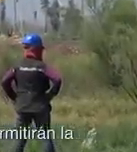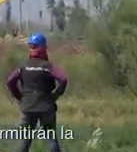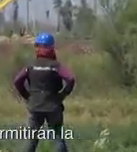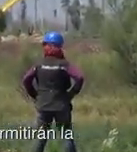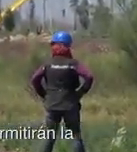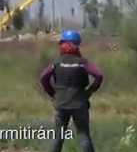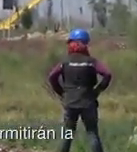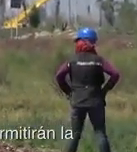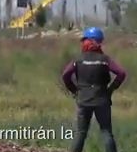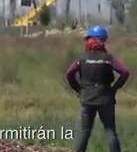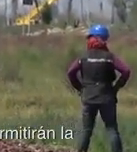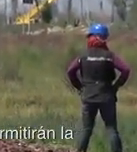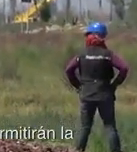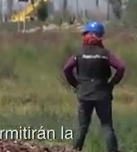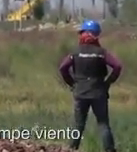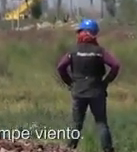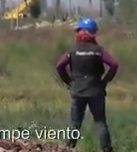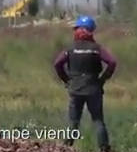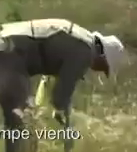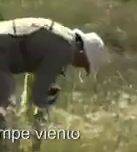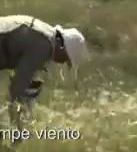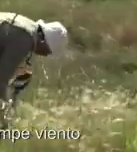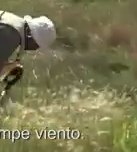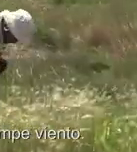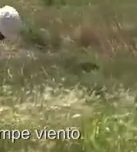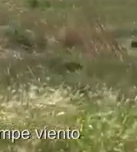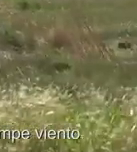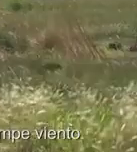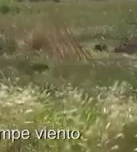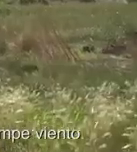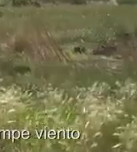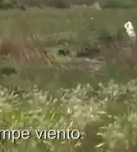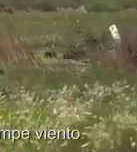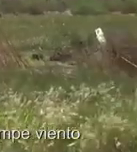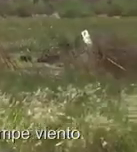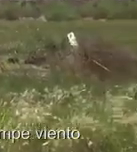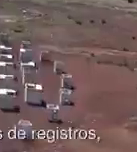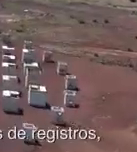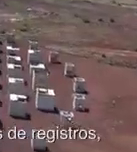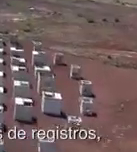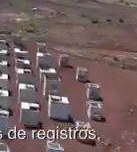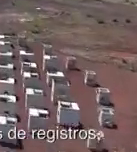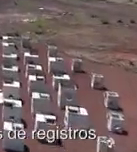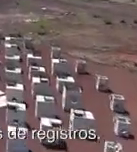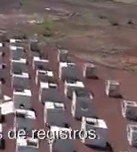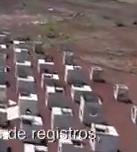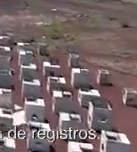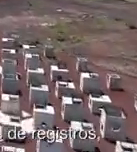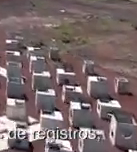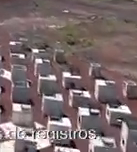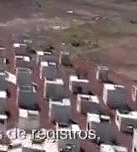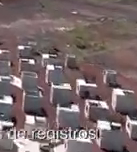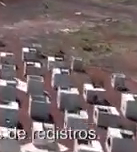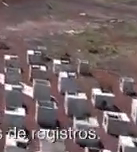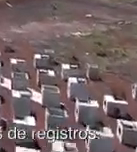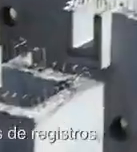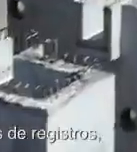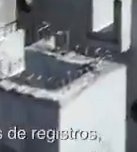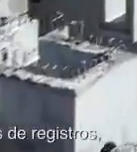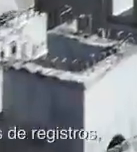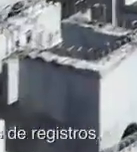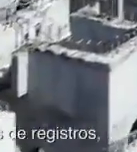el desplante de plataformas que permitirán la construcción de las barreras cortafuego y brechas rompeviento. iniciaron los trabajos para la rehabilitación